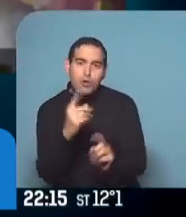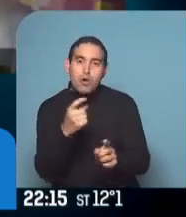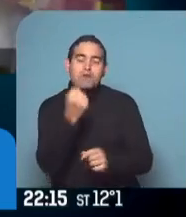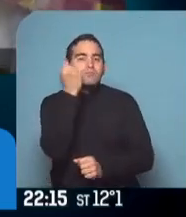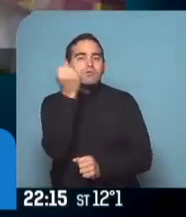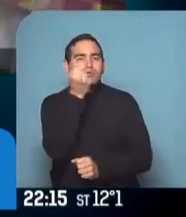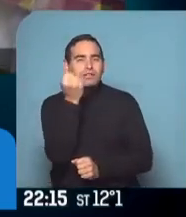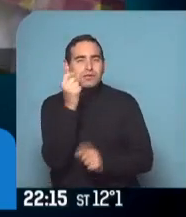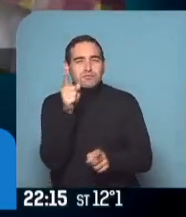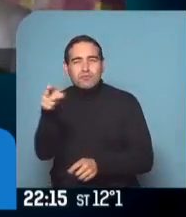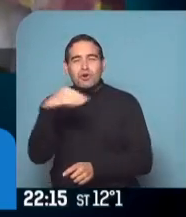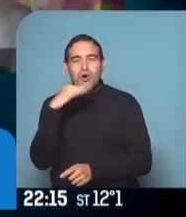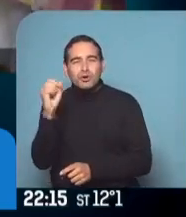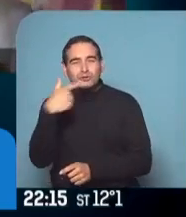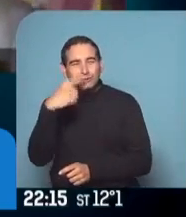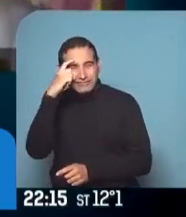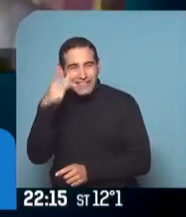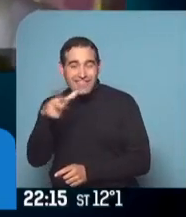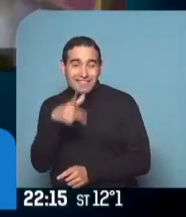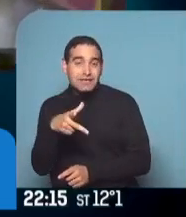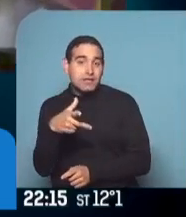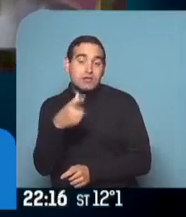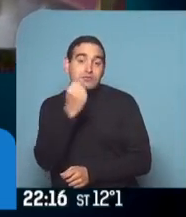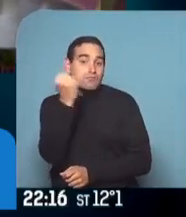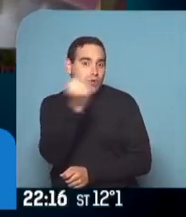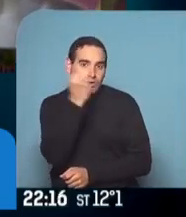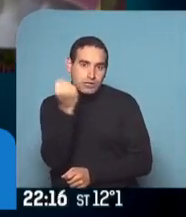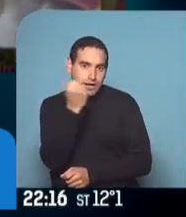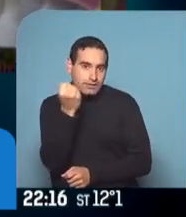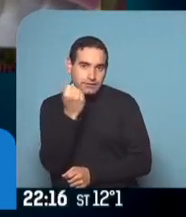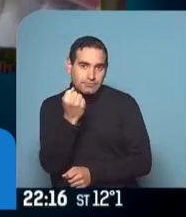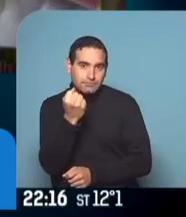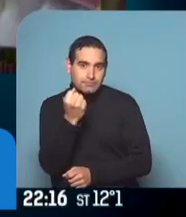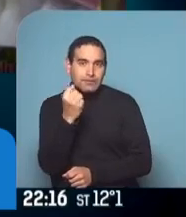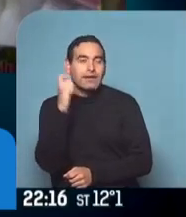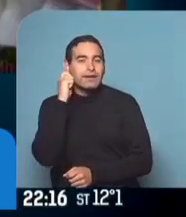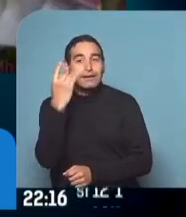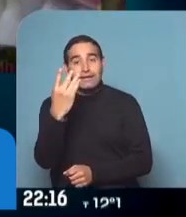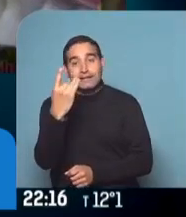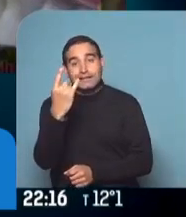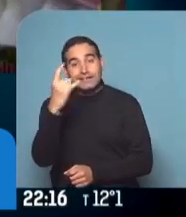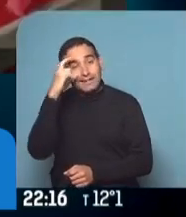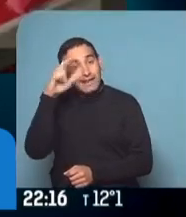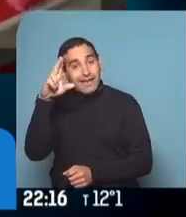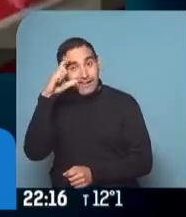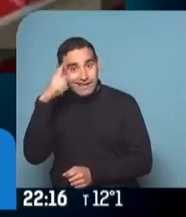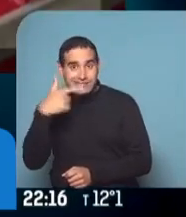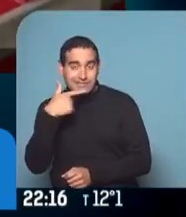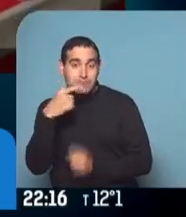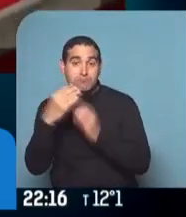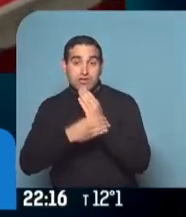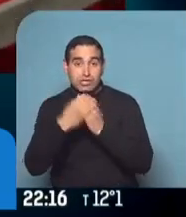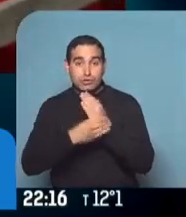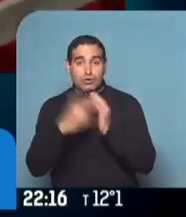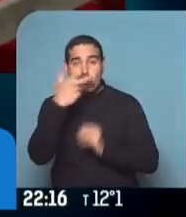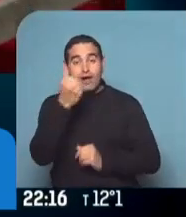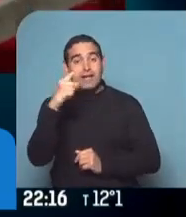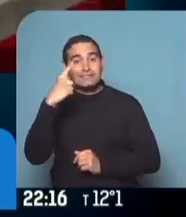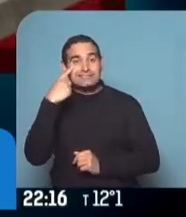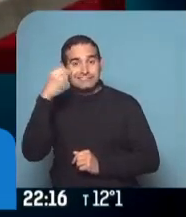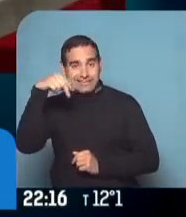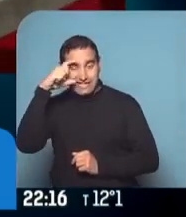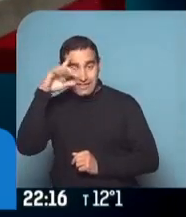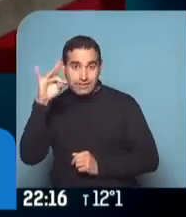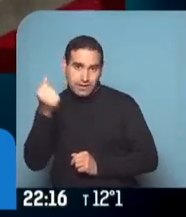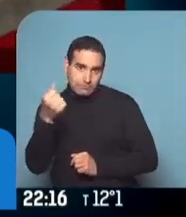lo que decía José, la importancia política que tiene esto. También para Paulo Guedes era importante esto, para el ministro de Hacienda. Un ministro de Hacienda que se había